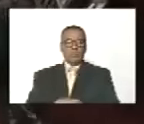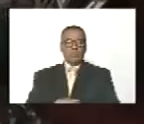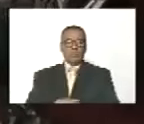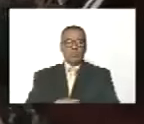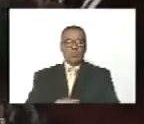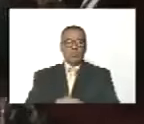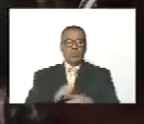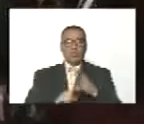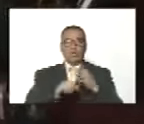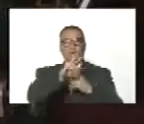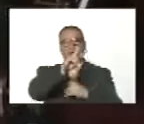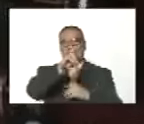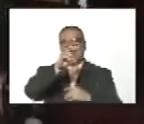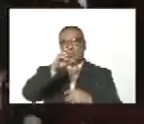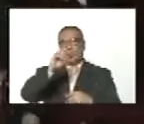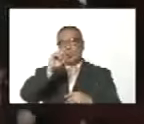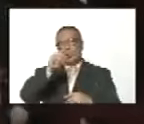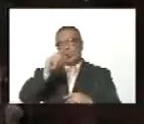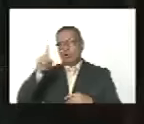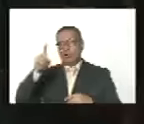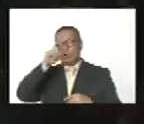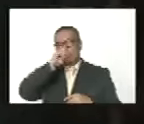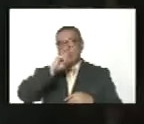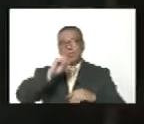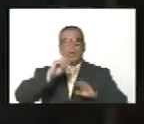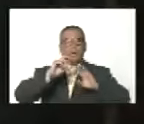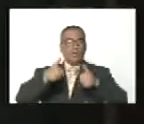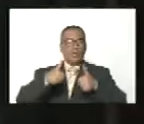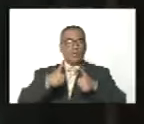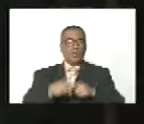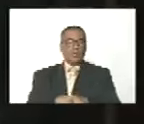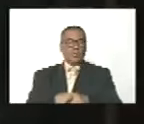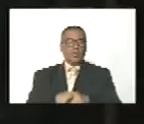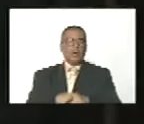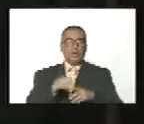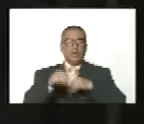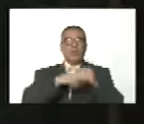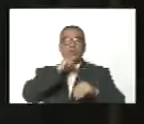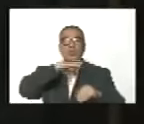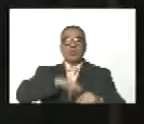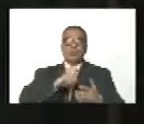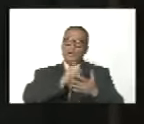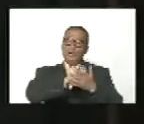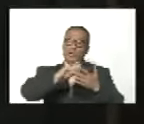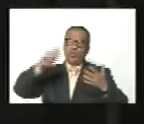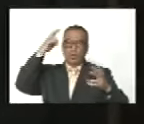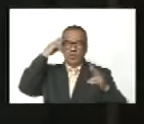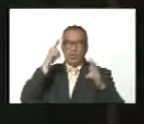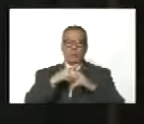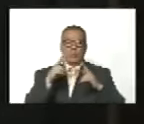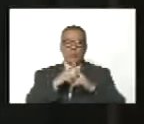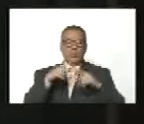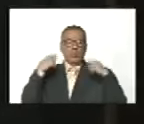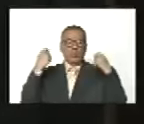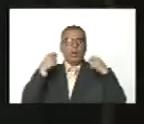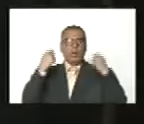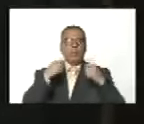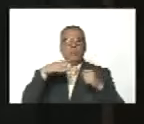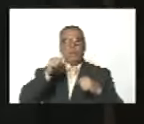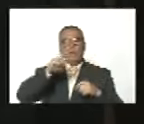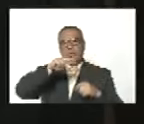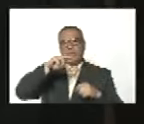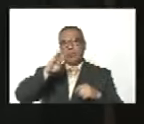hace 211 años, se dio inicio a lo que la historia escrita conoce como la campaña